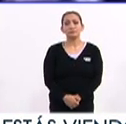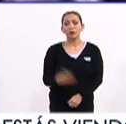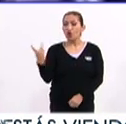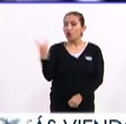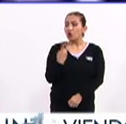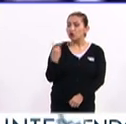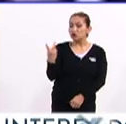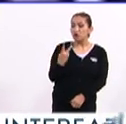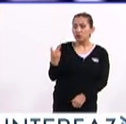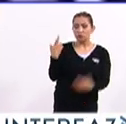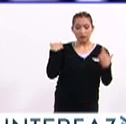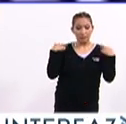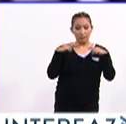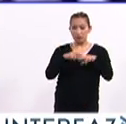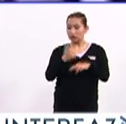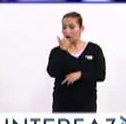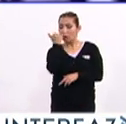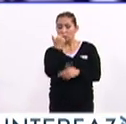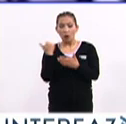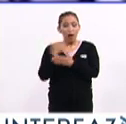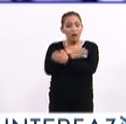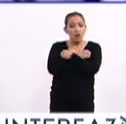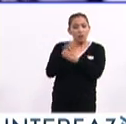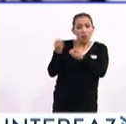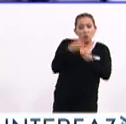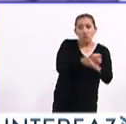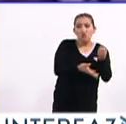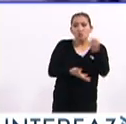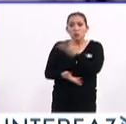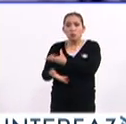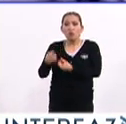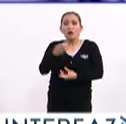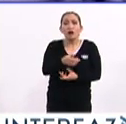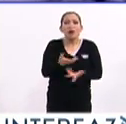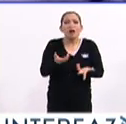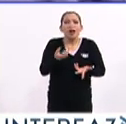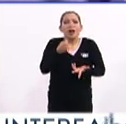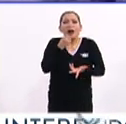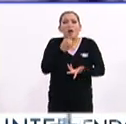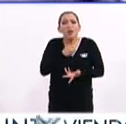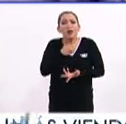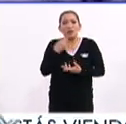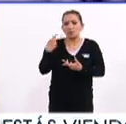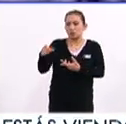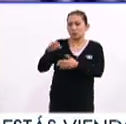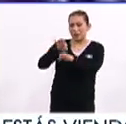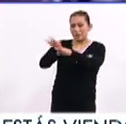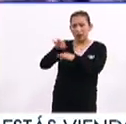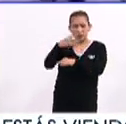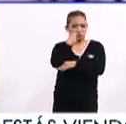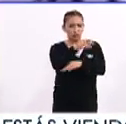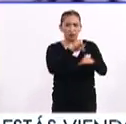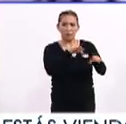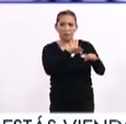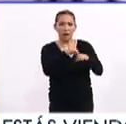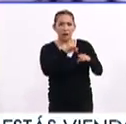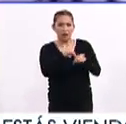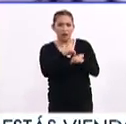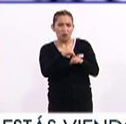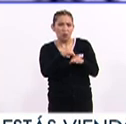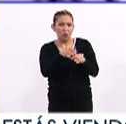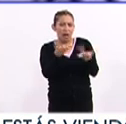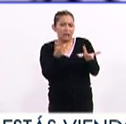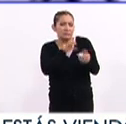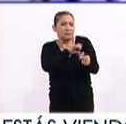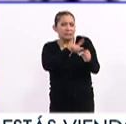Ambos se educam, aunque as tarefas de ambos